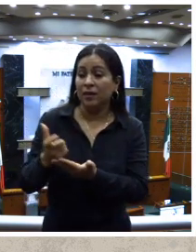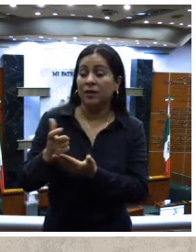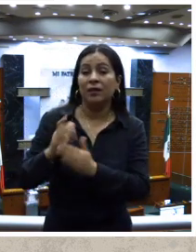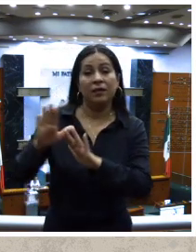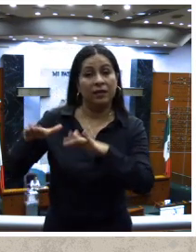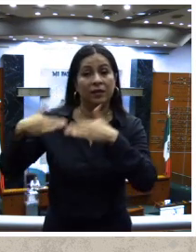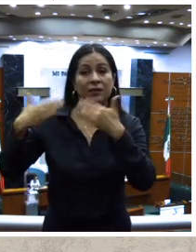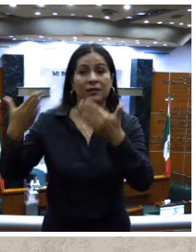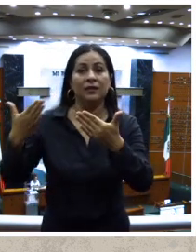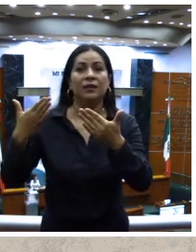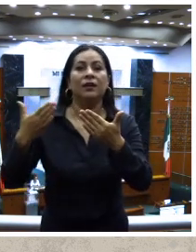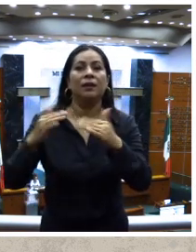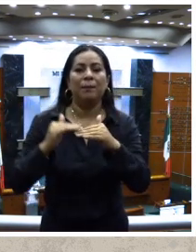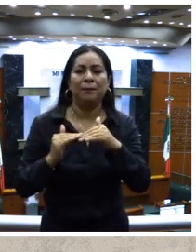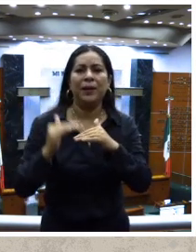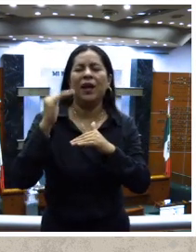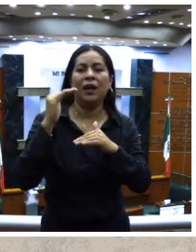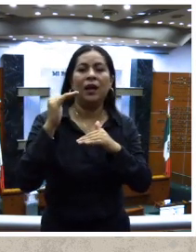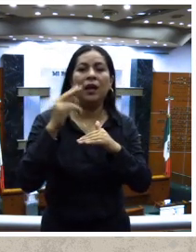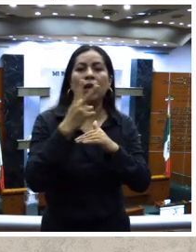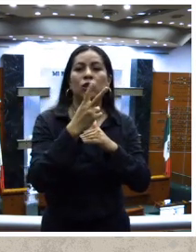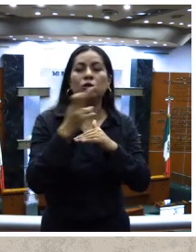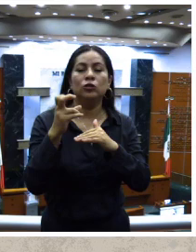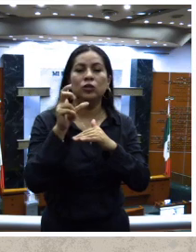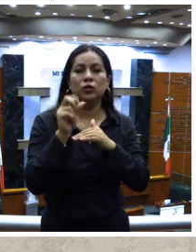externa ascendió a